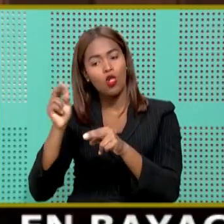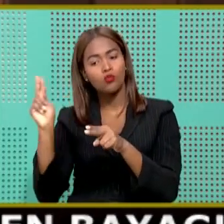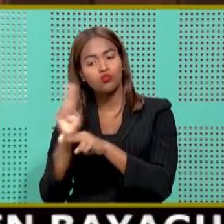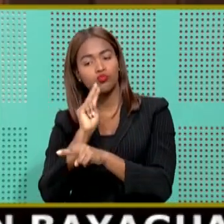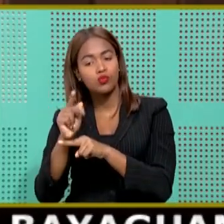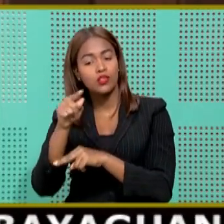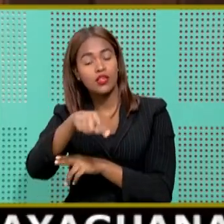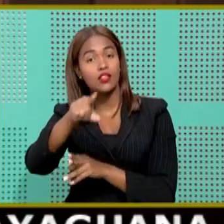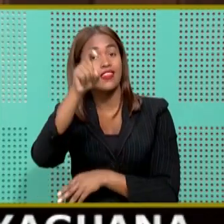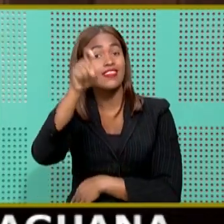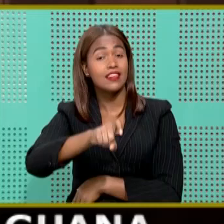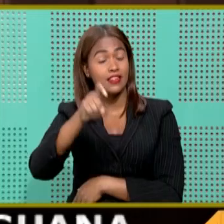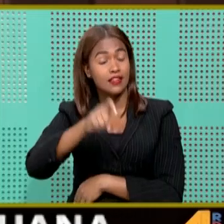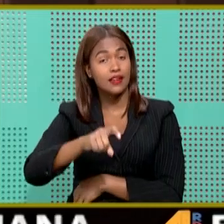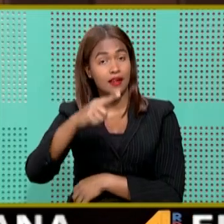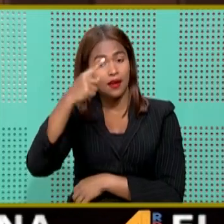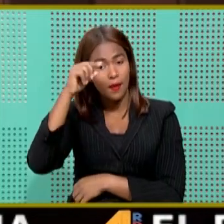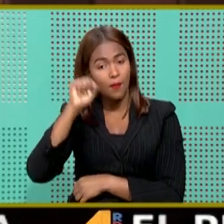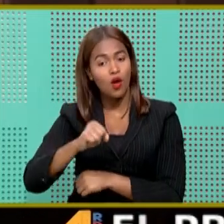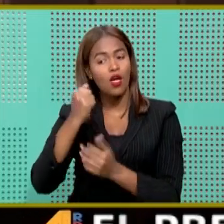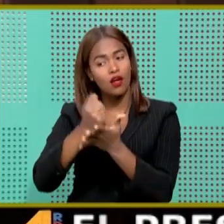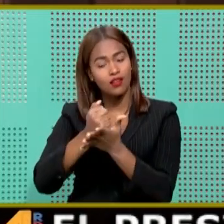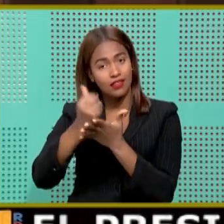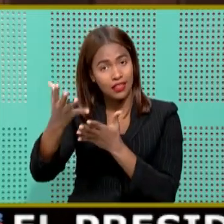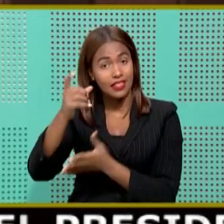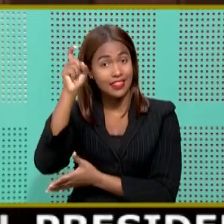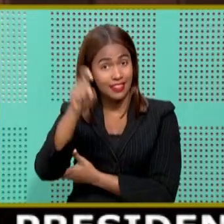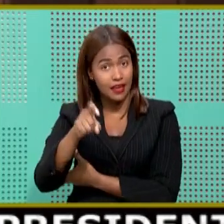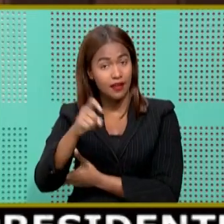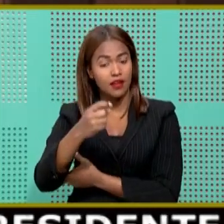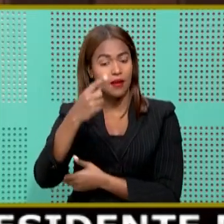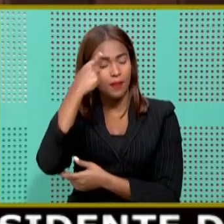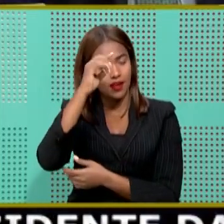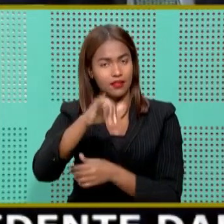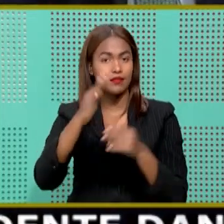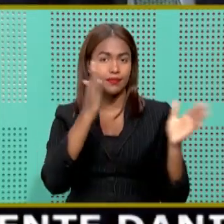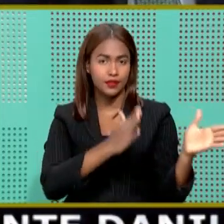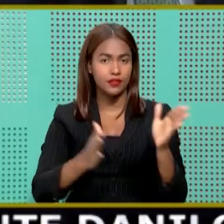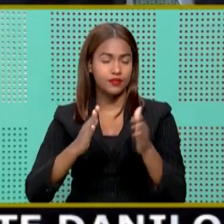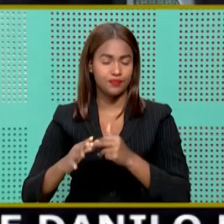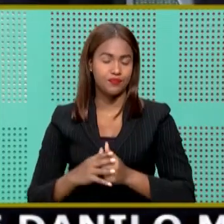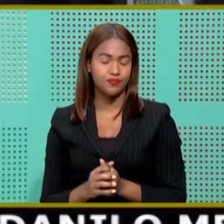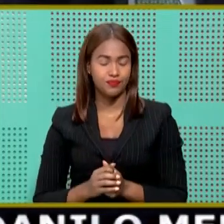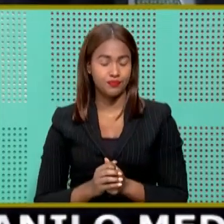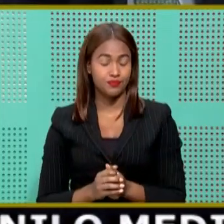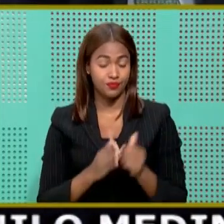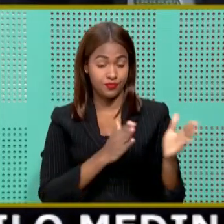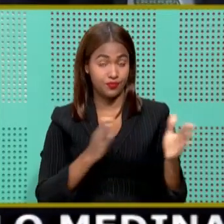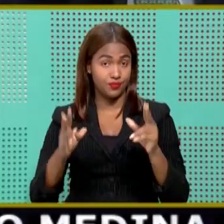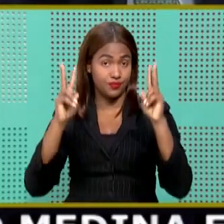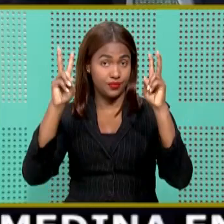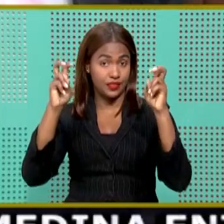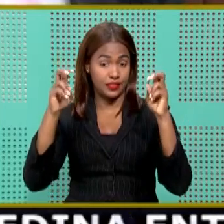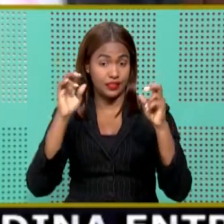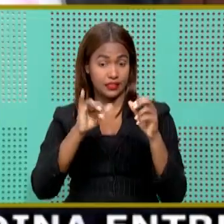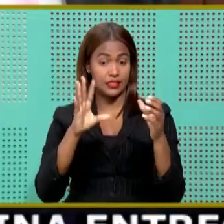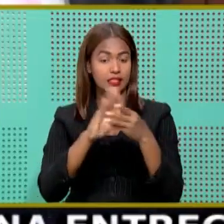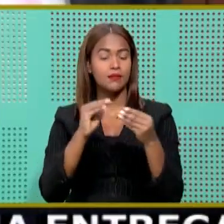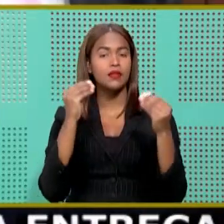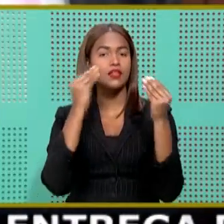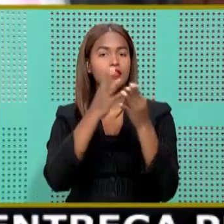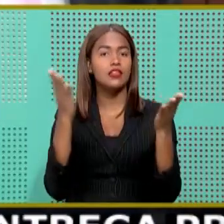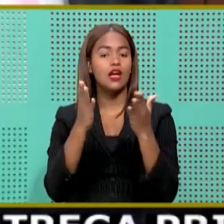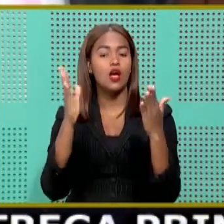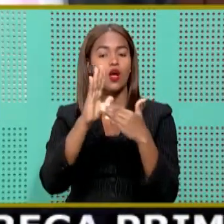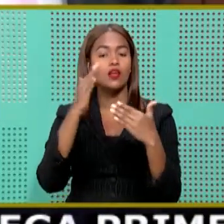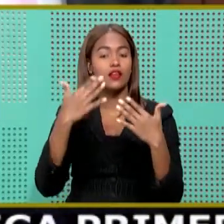necesarios que sean adquiridos en este proceso. En otro tema, el titular de salud dio a conocer que